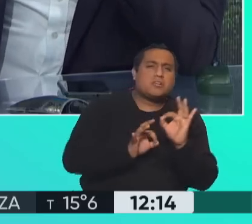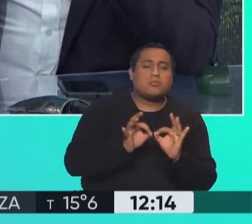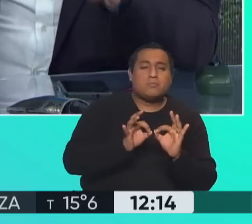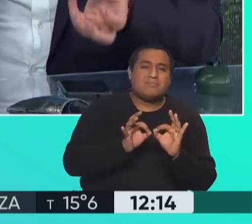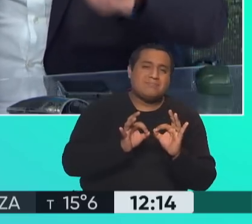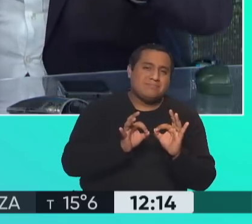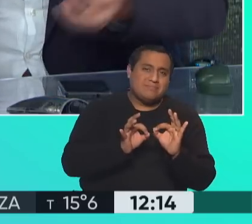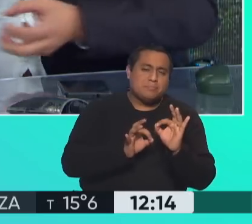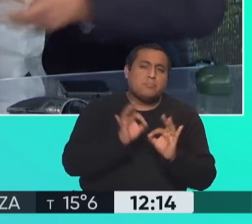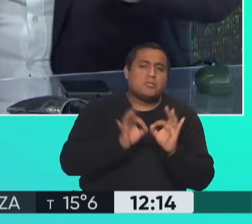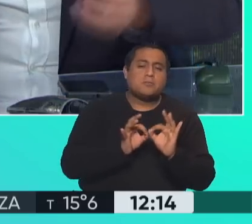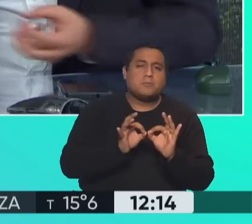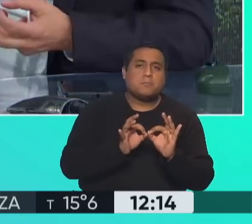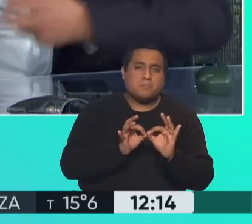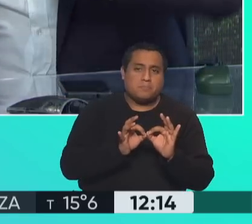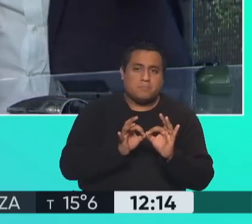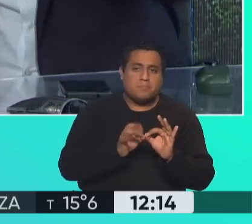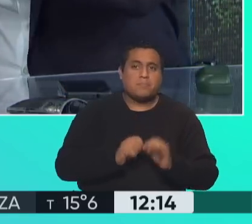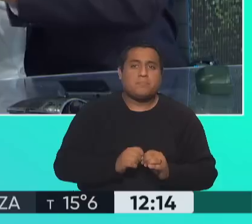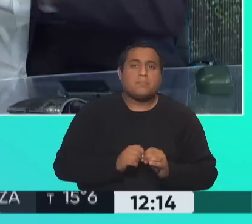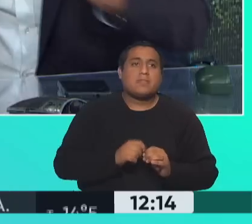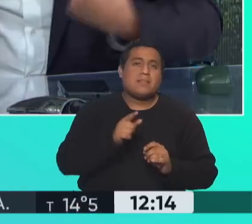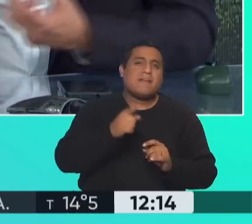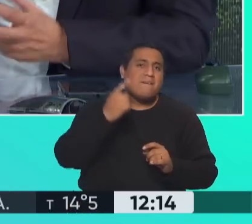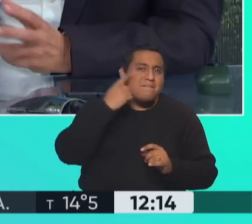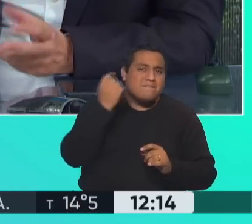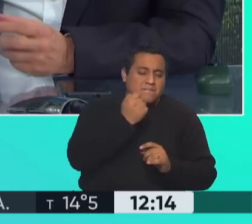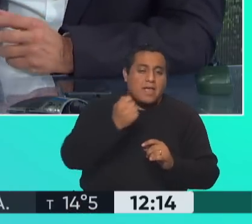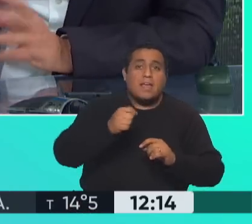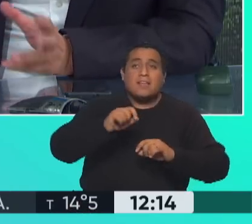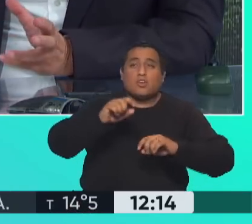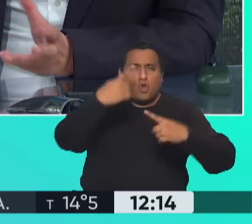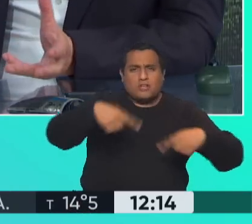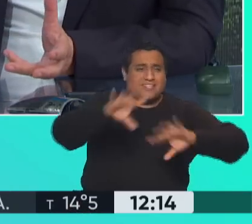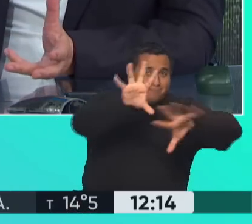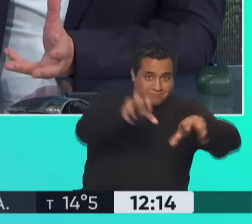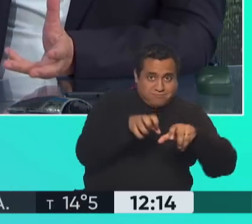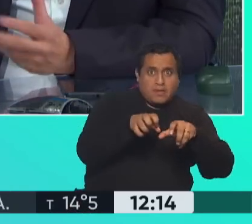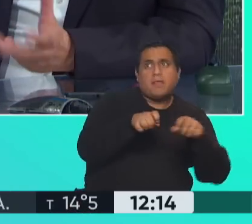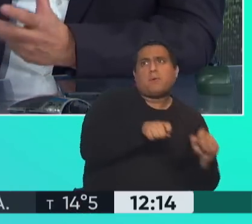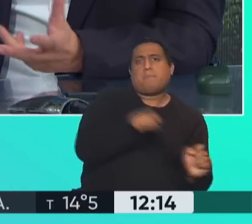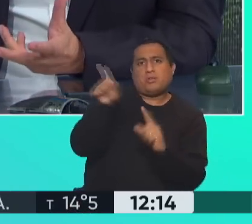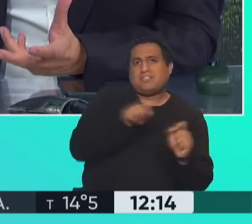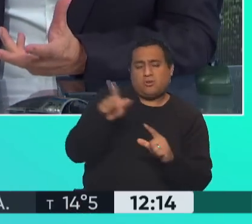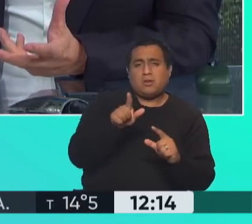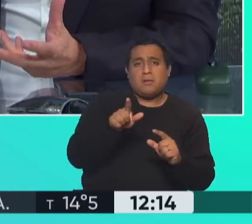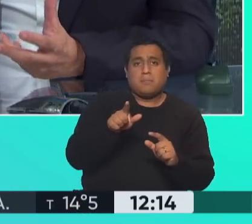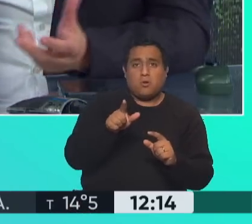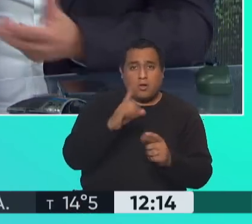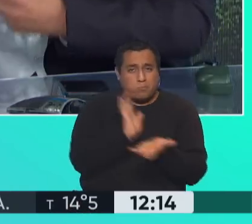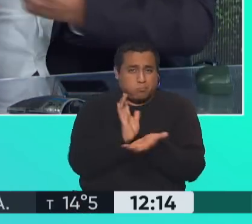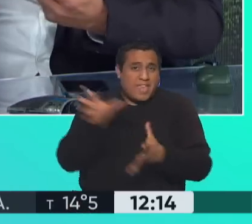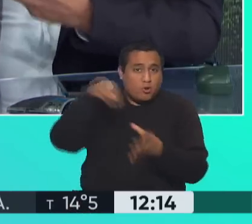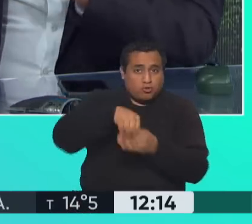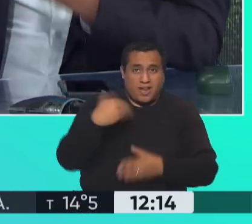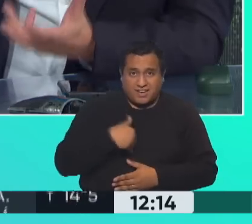como siempre es extractivista y exportador de eso que se extrae, que no es el proyecto más inclusivo para Argentina,